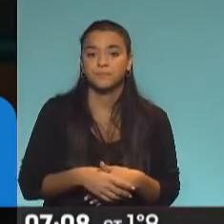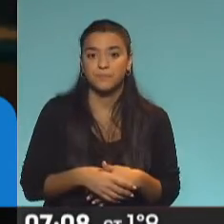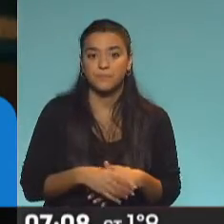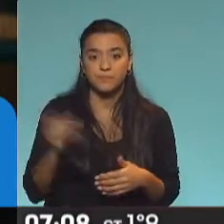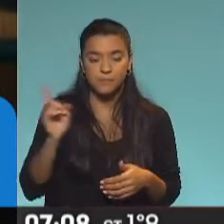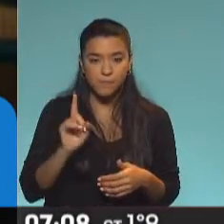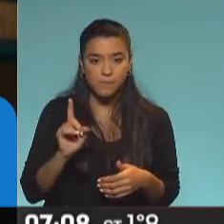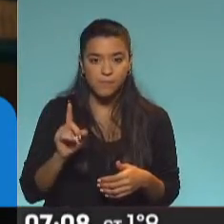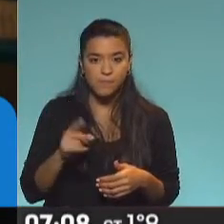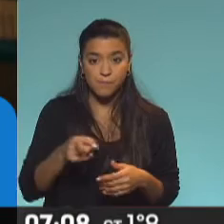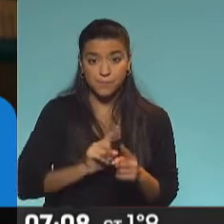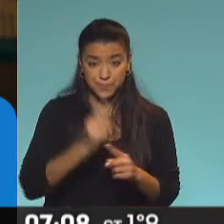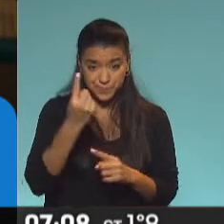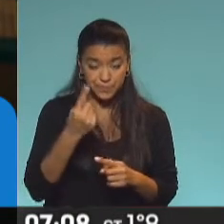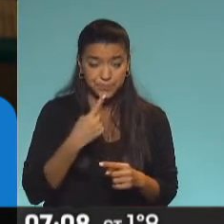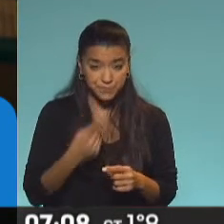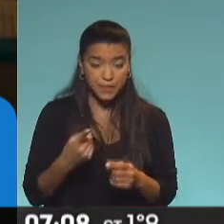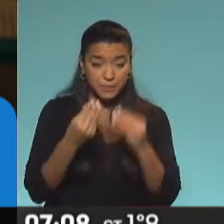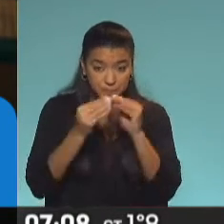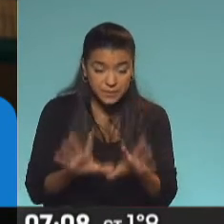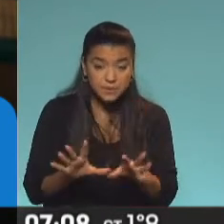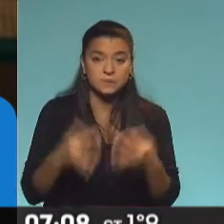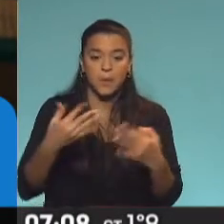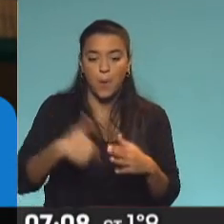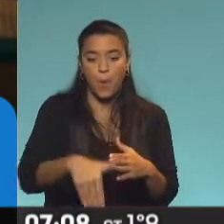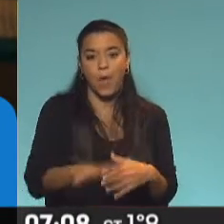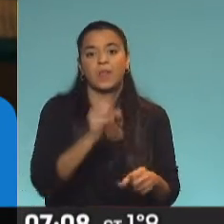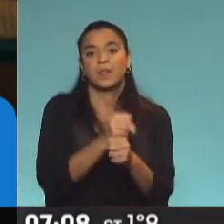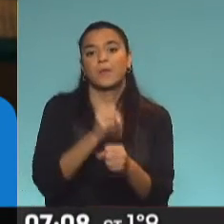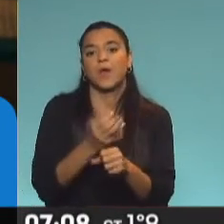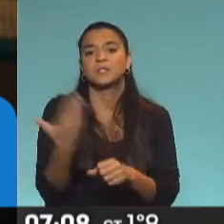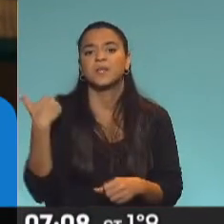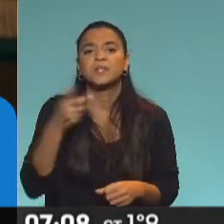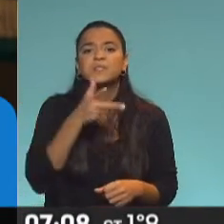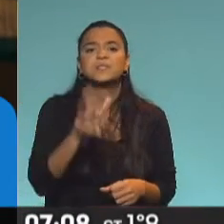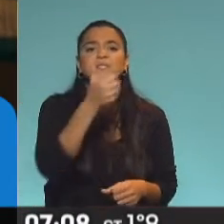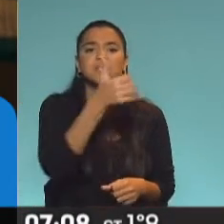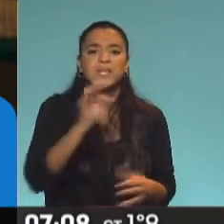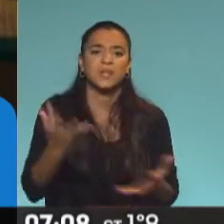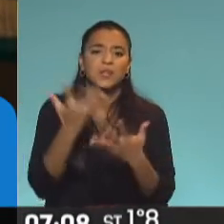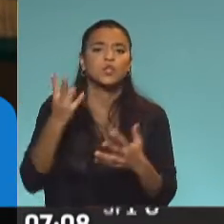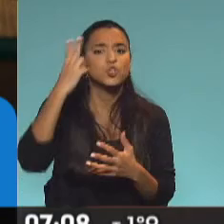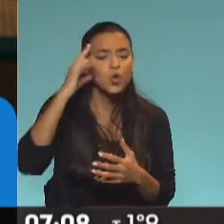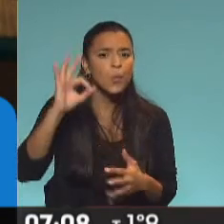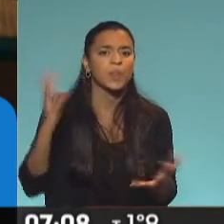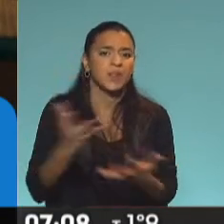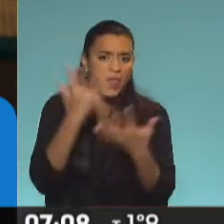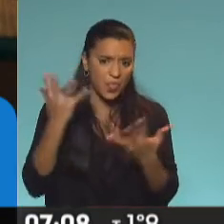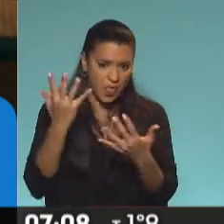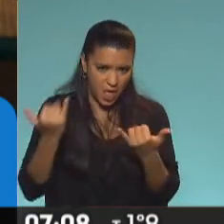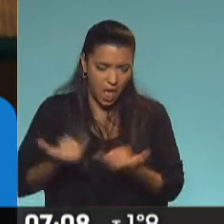hacer, va a ponerse en funciones formalmente en las próximas horas. Ayer decíamos que eran 60 días, no, son 90 días los que